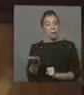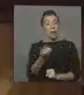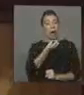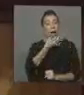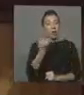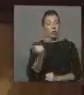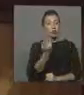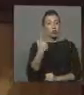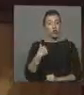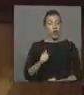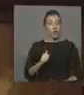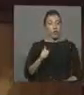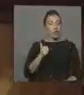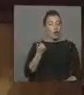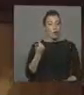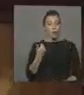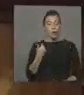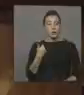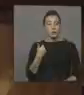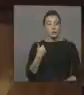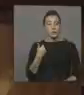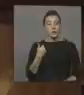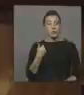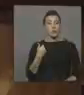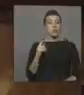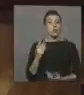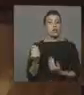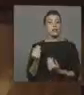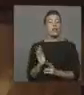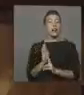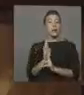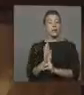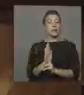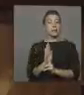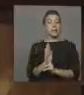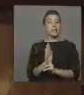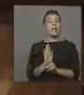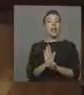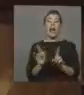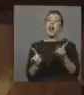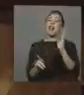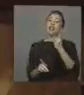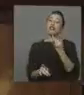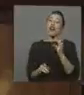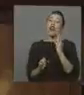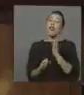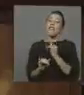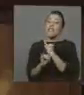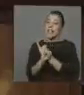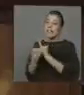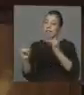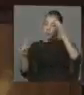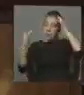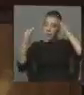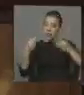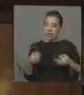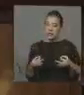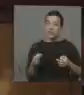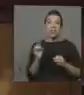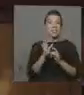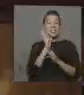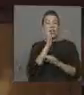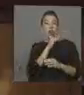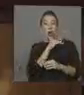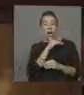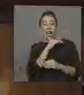por sí su voluntad, sin perjuicio de que el representante legal deberá ser informado de la decisión. A falta de este,